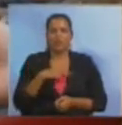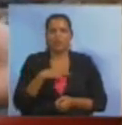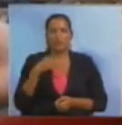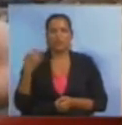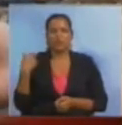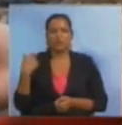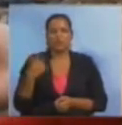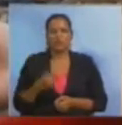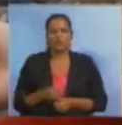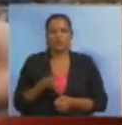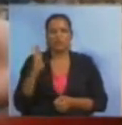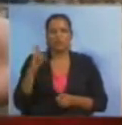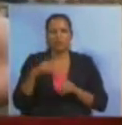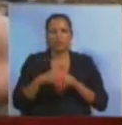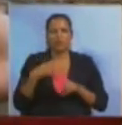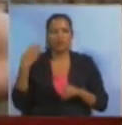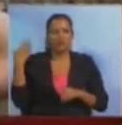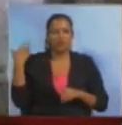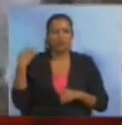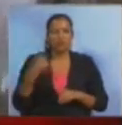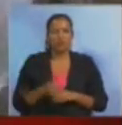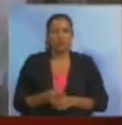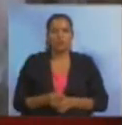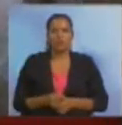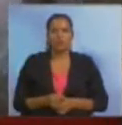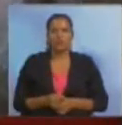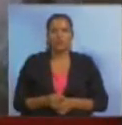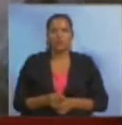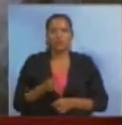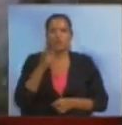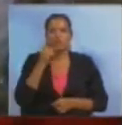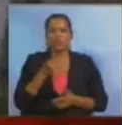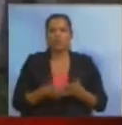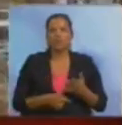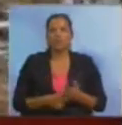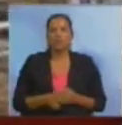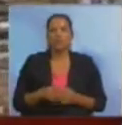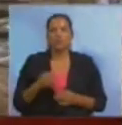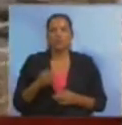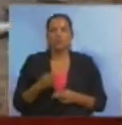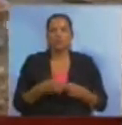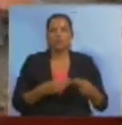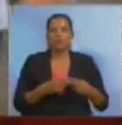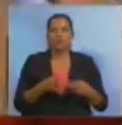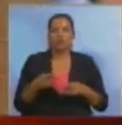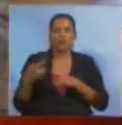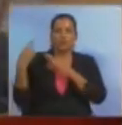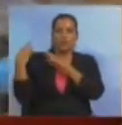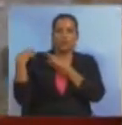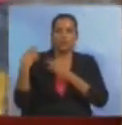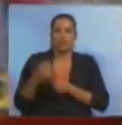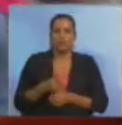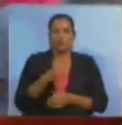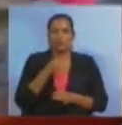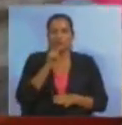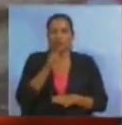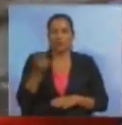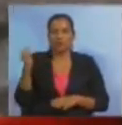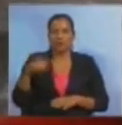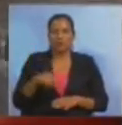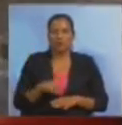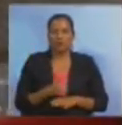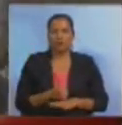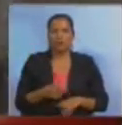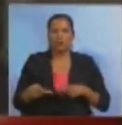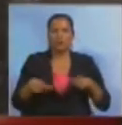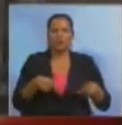Hace unos 4 meses atrás está eso. Lo que ratificó el comisario de construcción, Enrique Lara, que se hizo presente